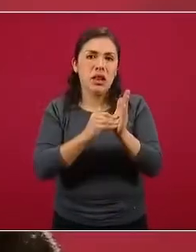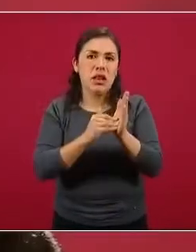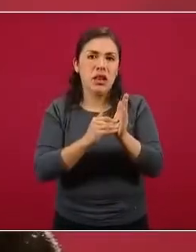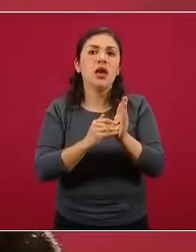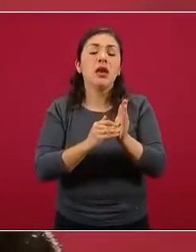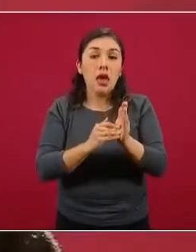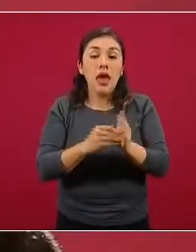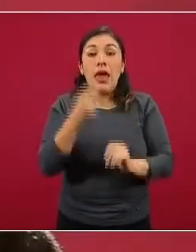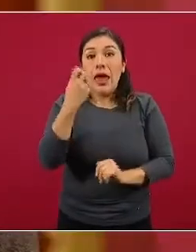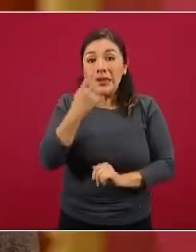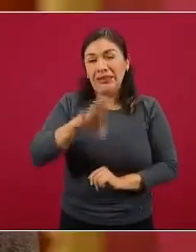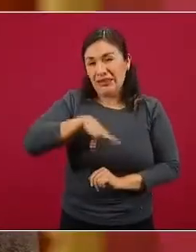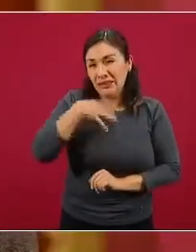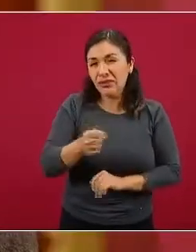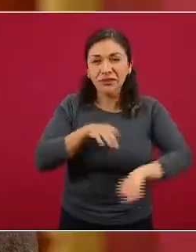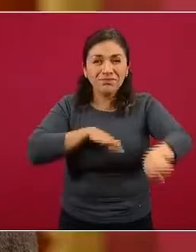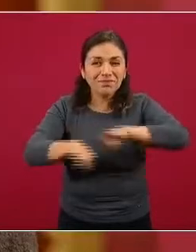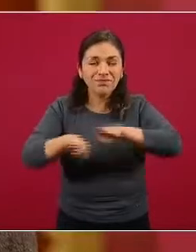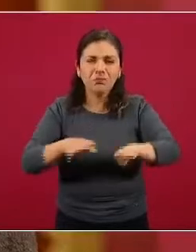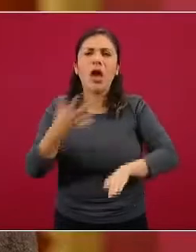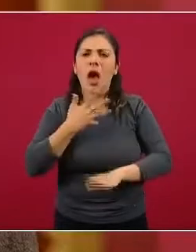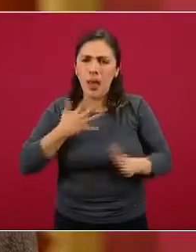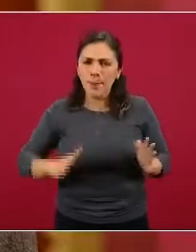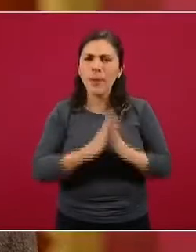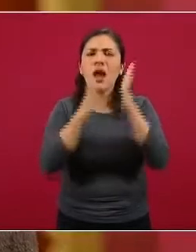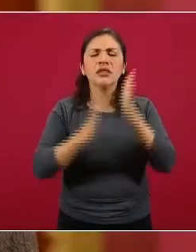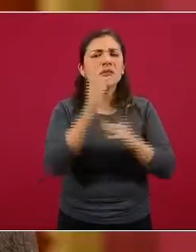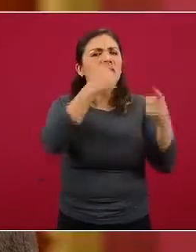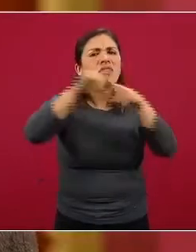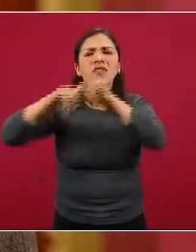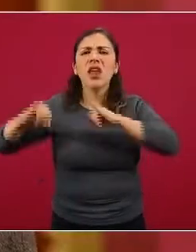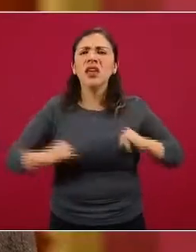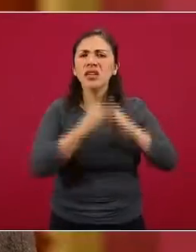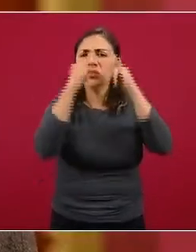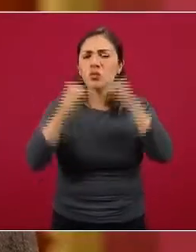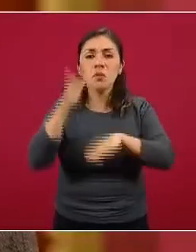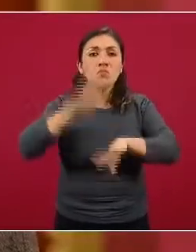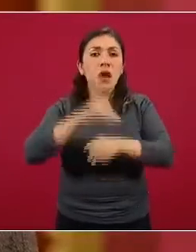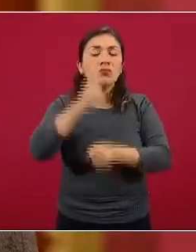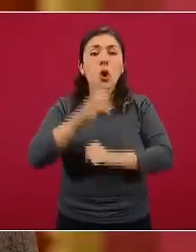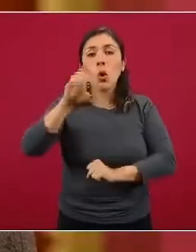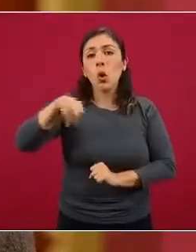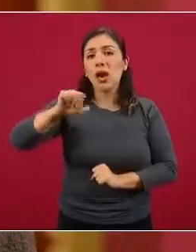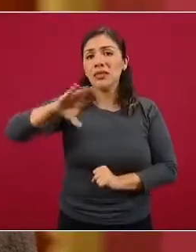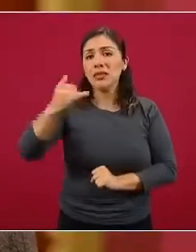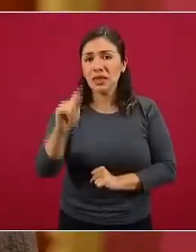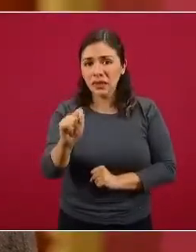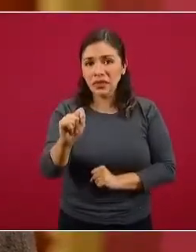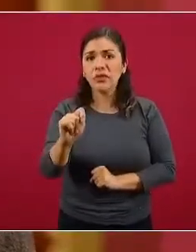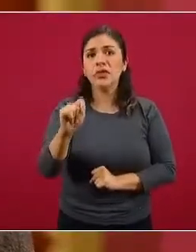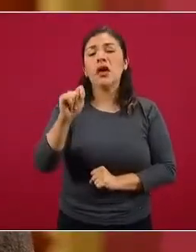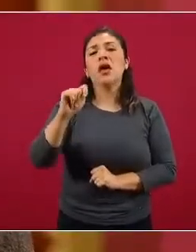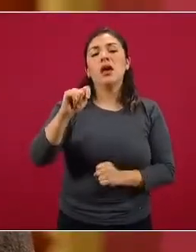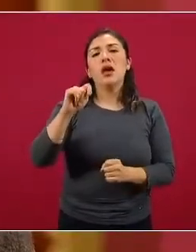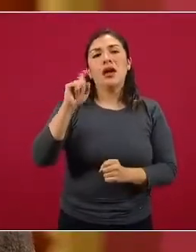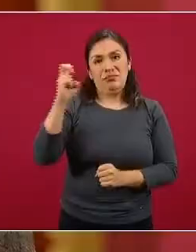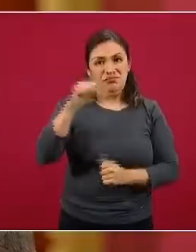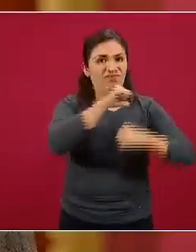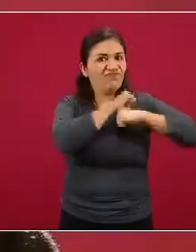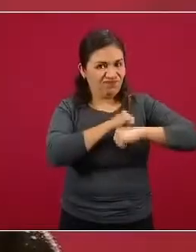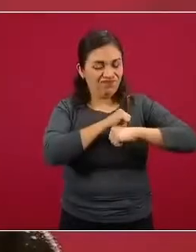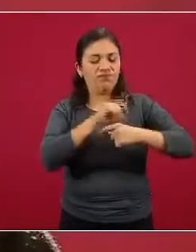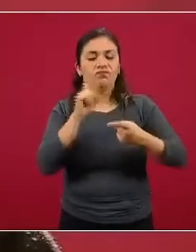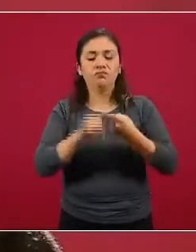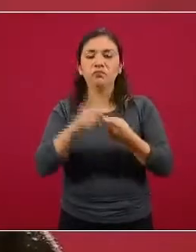adicionales. En este esfuerzo ha participado varias instituciones, destacadamente el CONACYT, el Consejo Nacional de Ciencia y